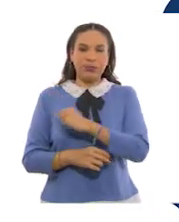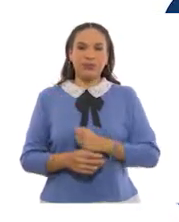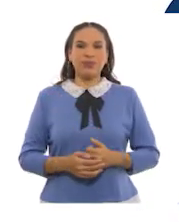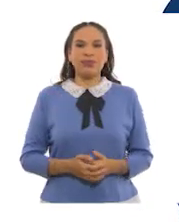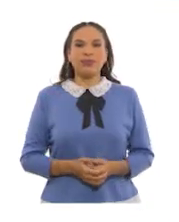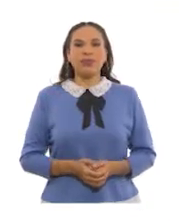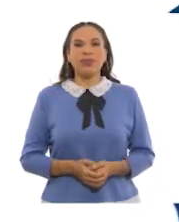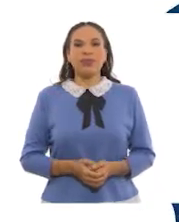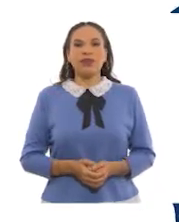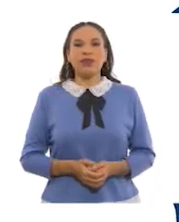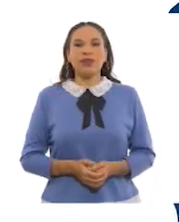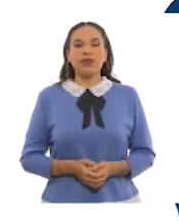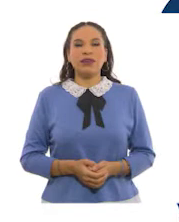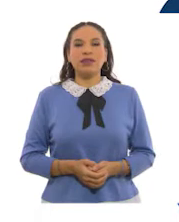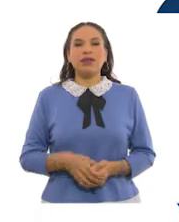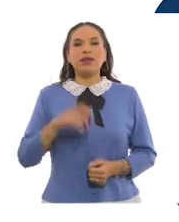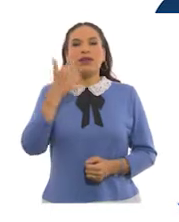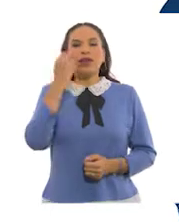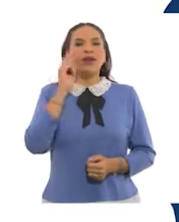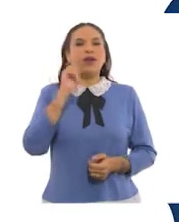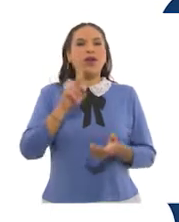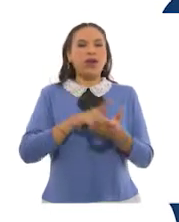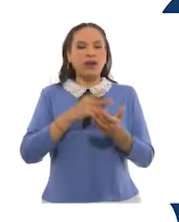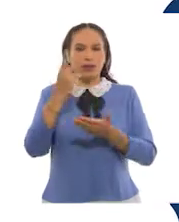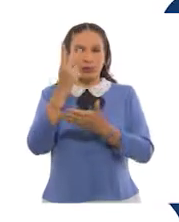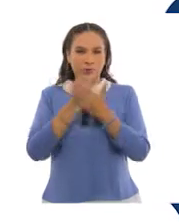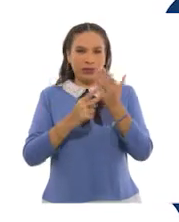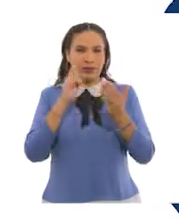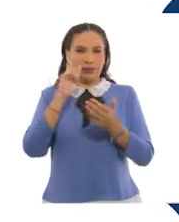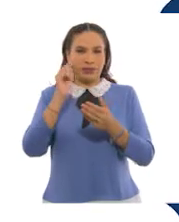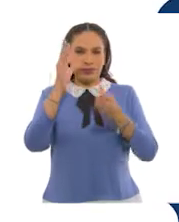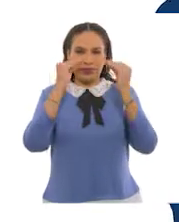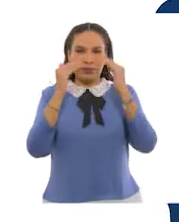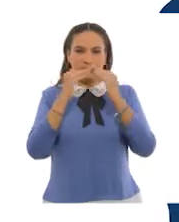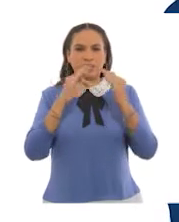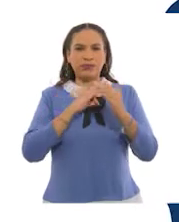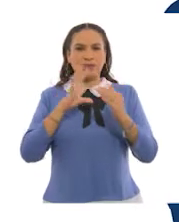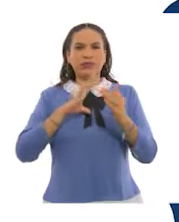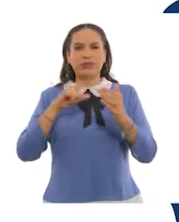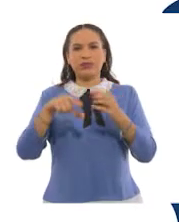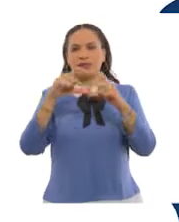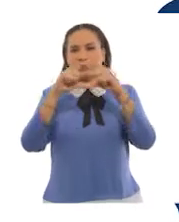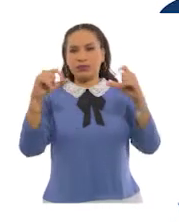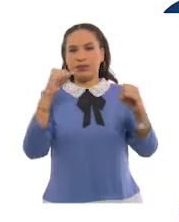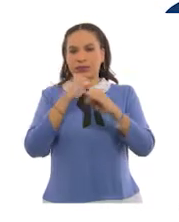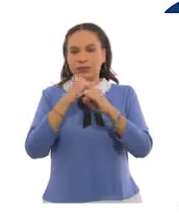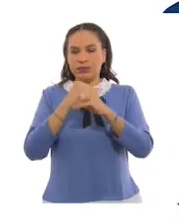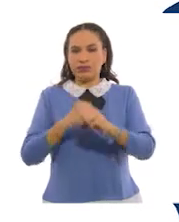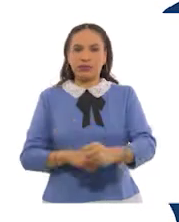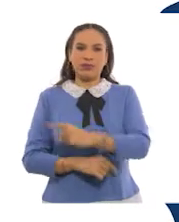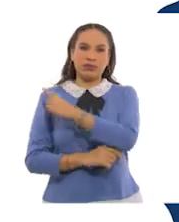conalitech.cep.gov.mx. Si quieres volver a ver los programas de Aprende en Casa, los puedes encontrar en la siguiente liga: